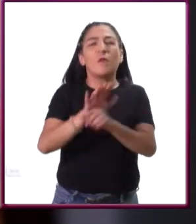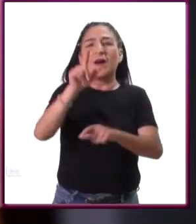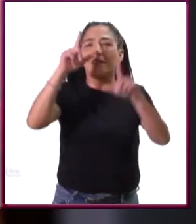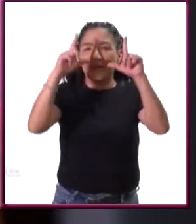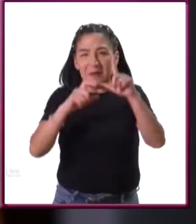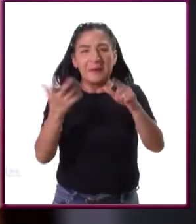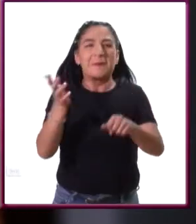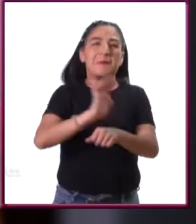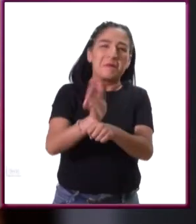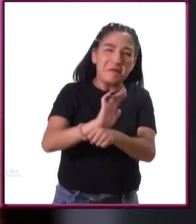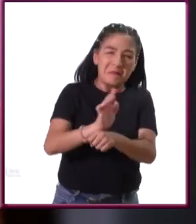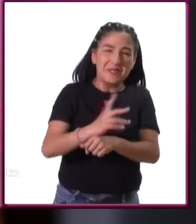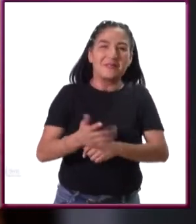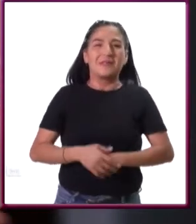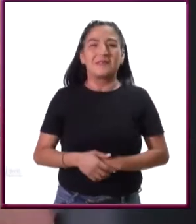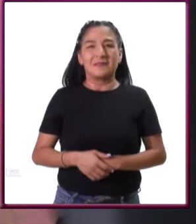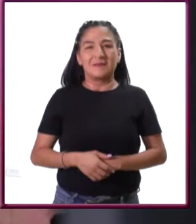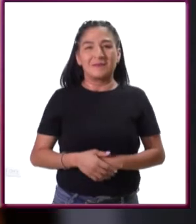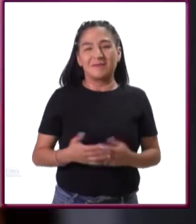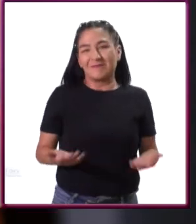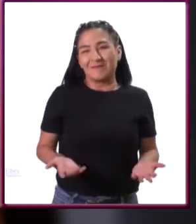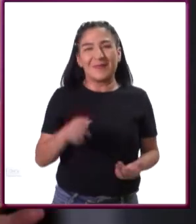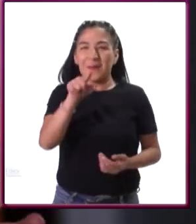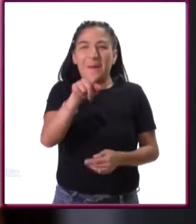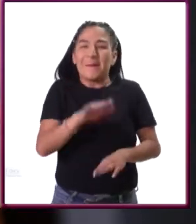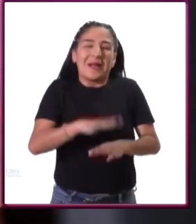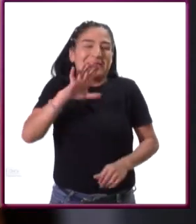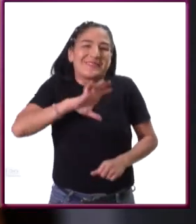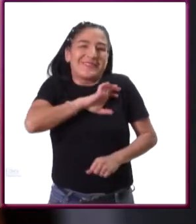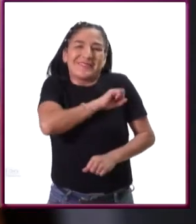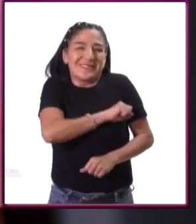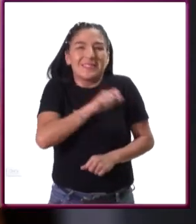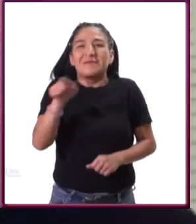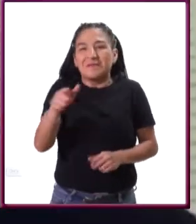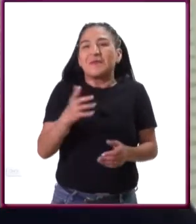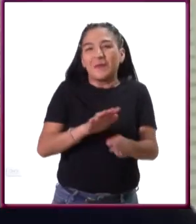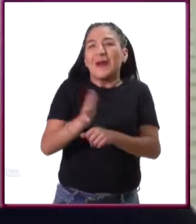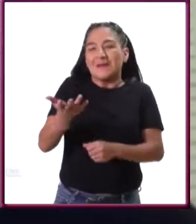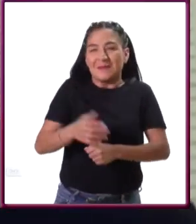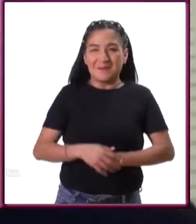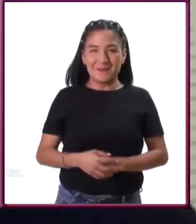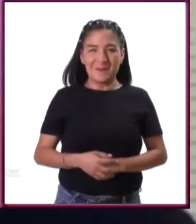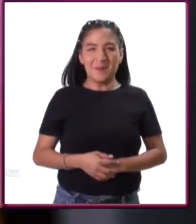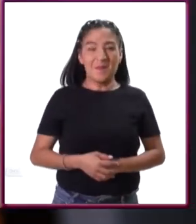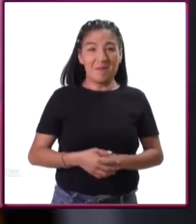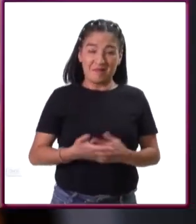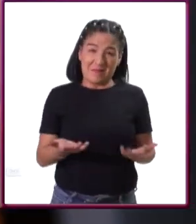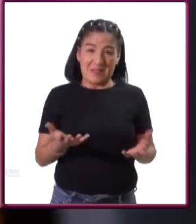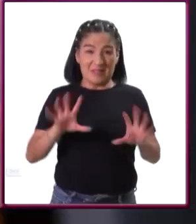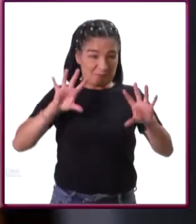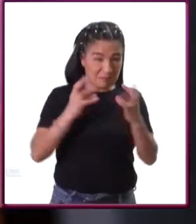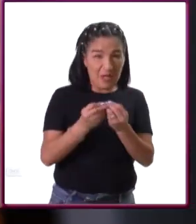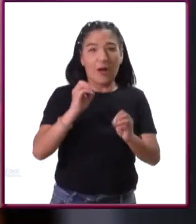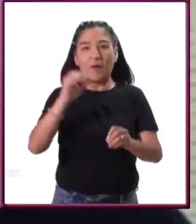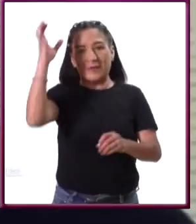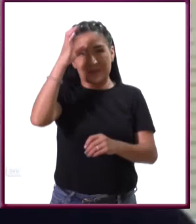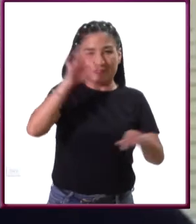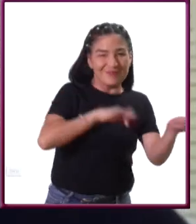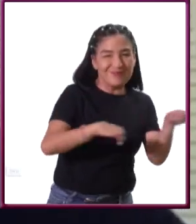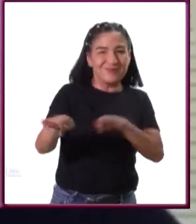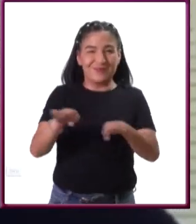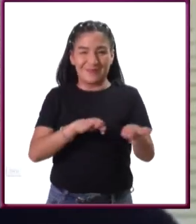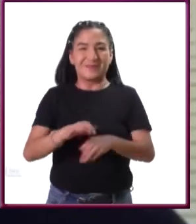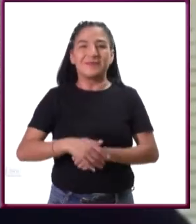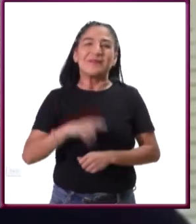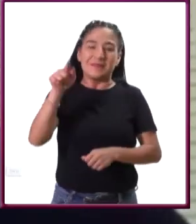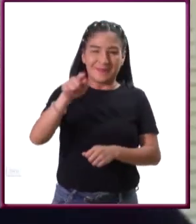película que así son tus favoritas? ¿Qué más te gusta ver? ¿En general o de ciencia ficción? De ciencia ficción. De ciencia